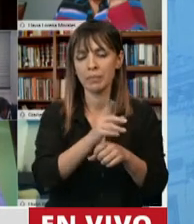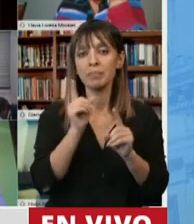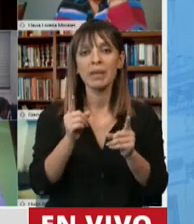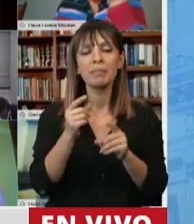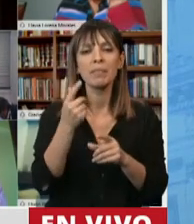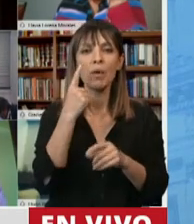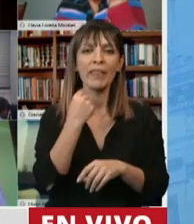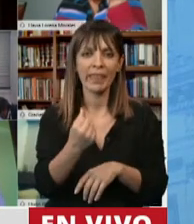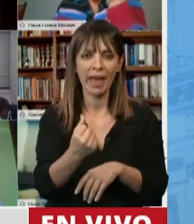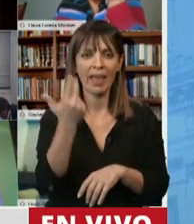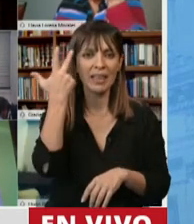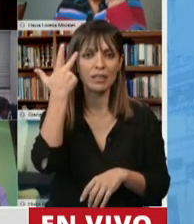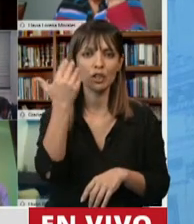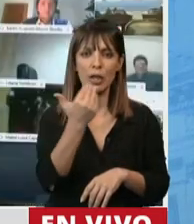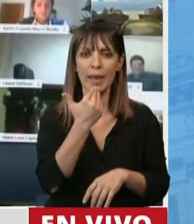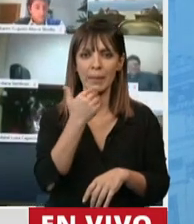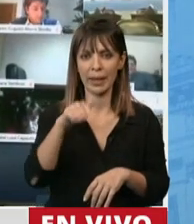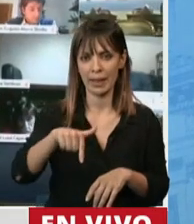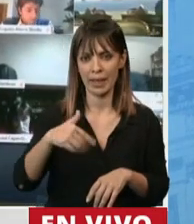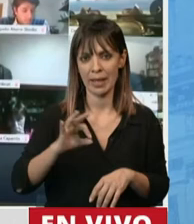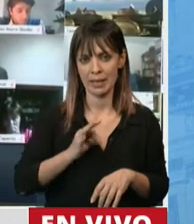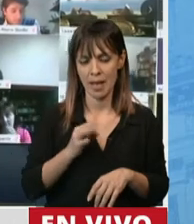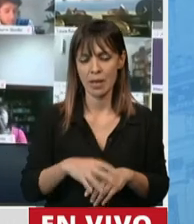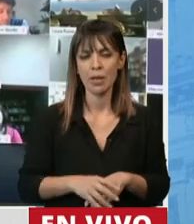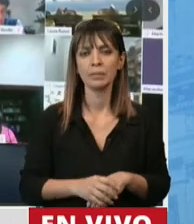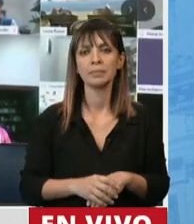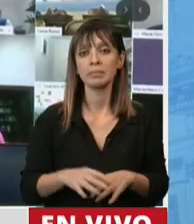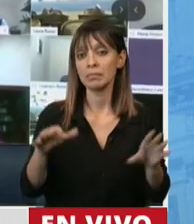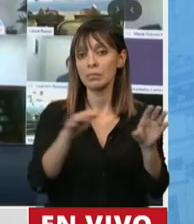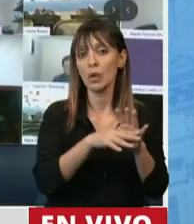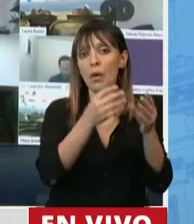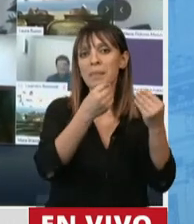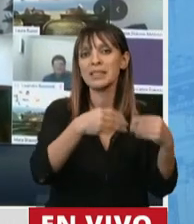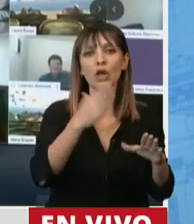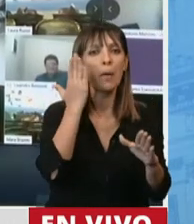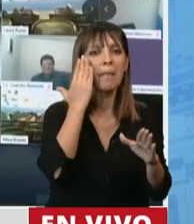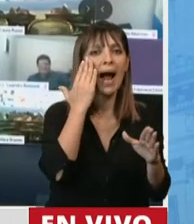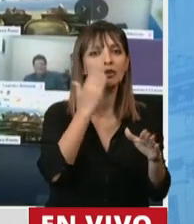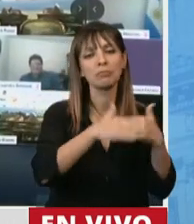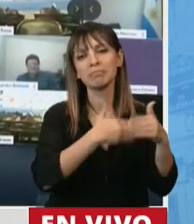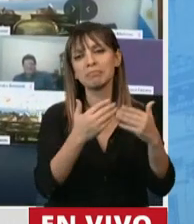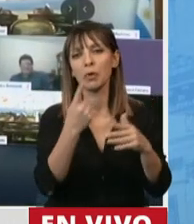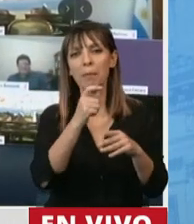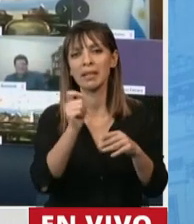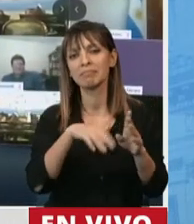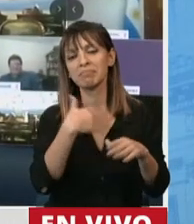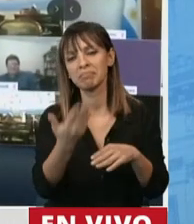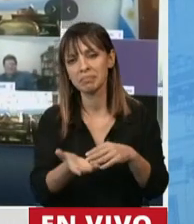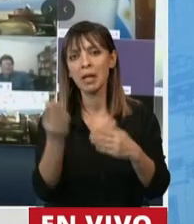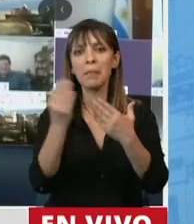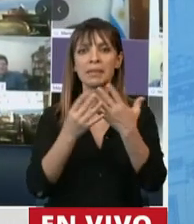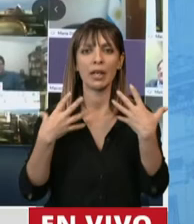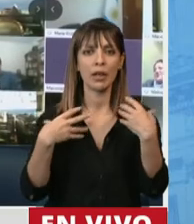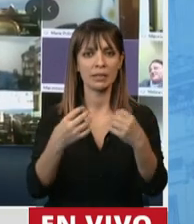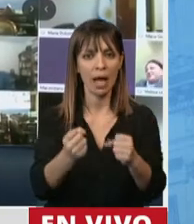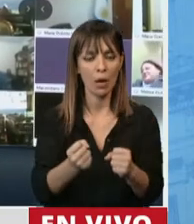de abril de este año, apenas un mes después de la llegada de los primeros casos, el Ministerio de Salud de la Nación, el